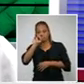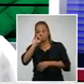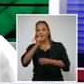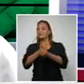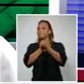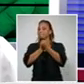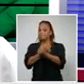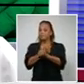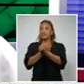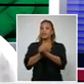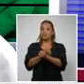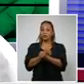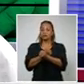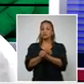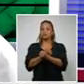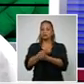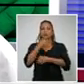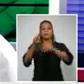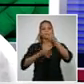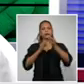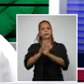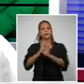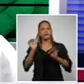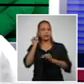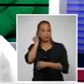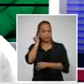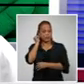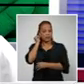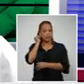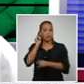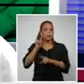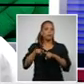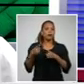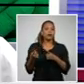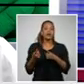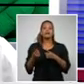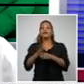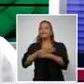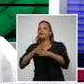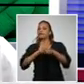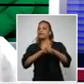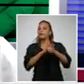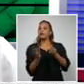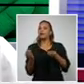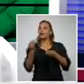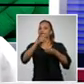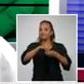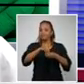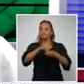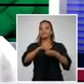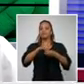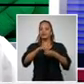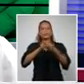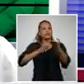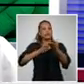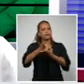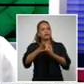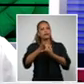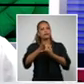lo explicaba la especialista, por un grupo de comorbilidades que lo acompañan, y se mantiene